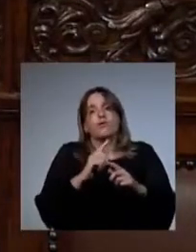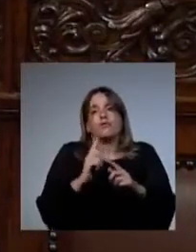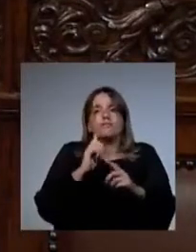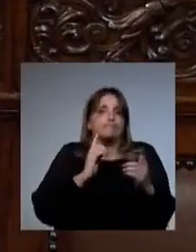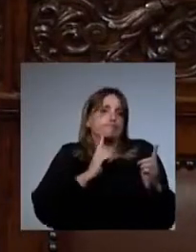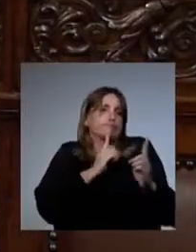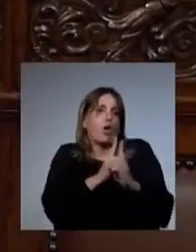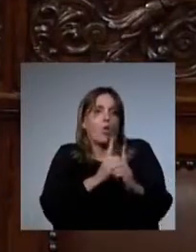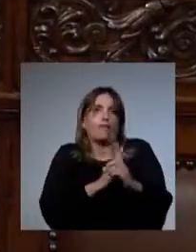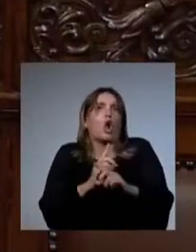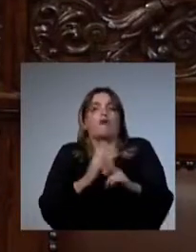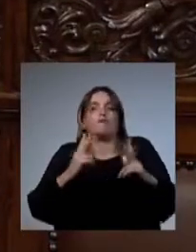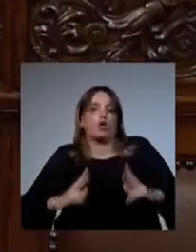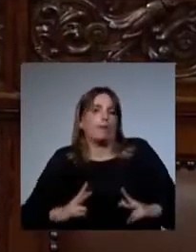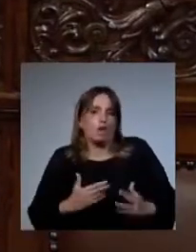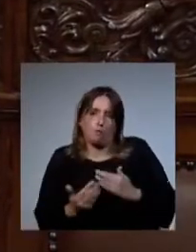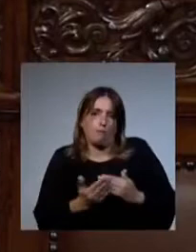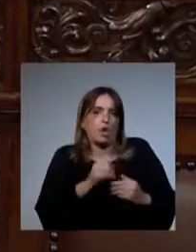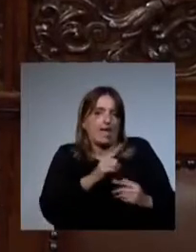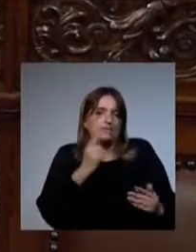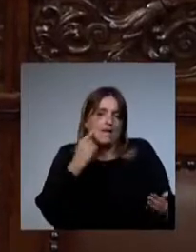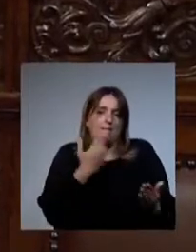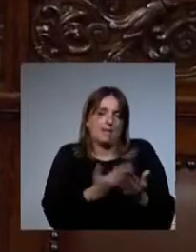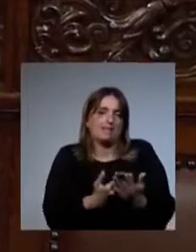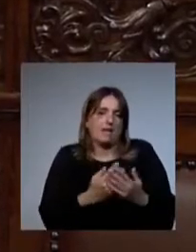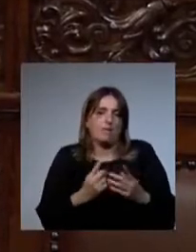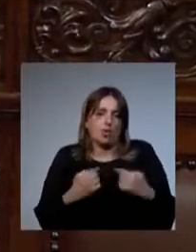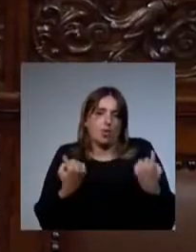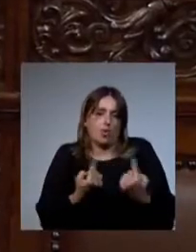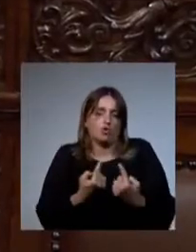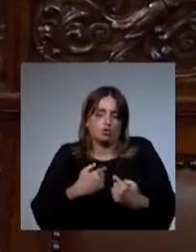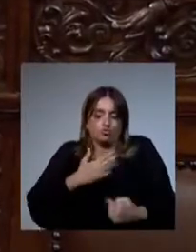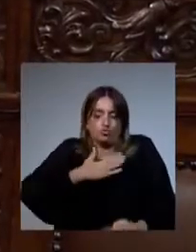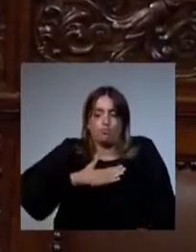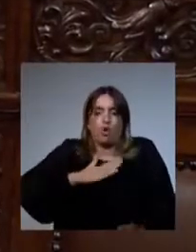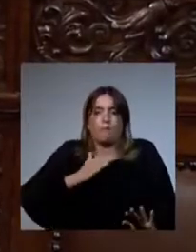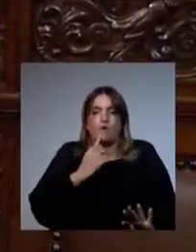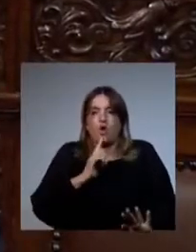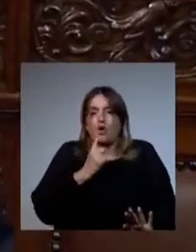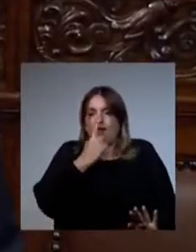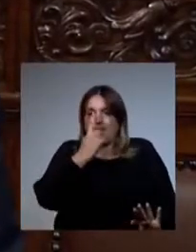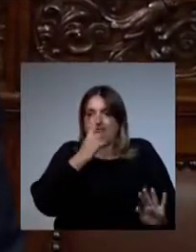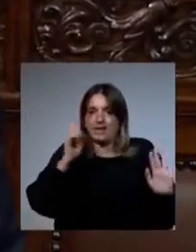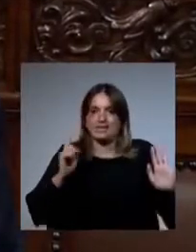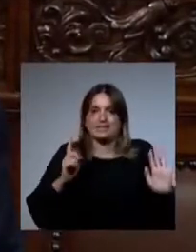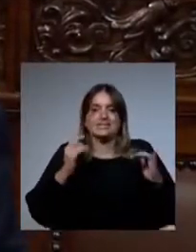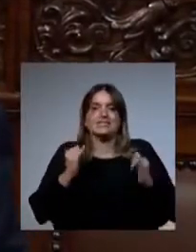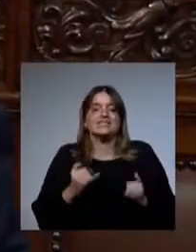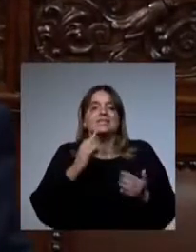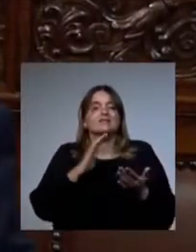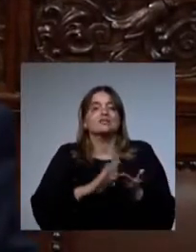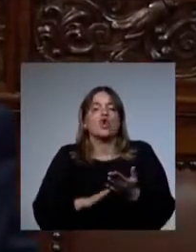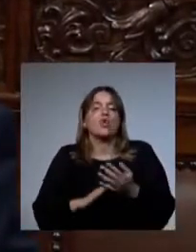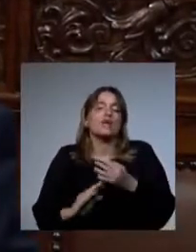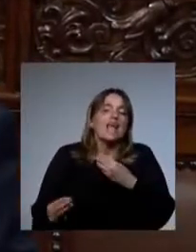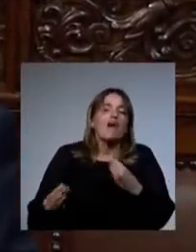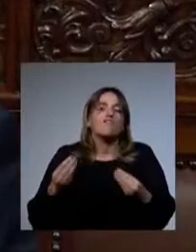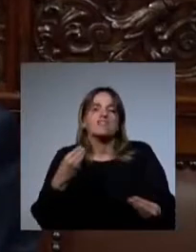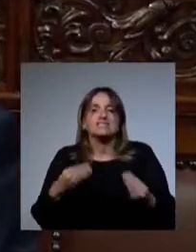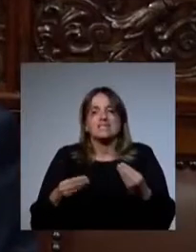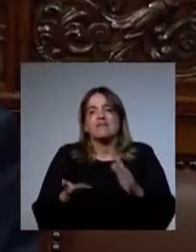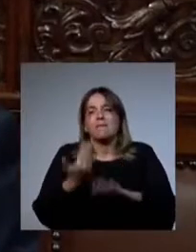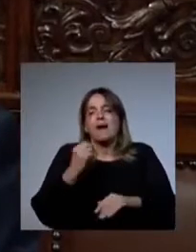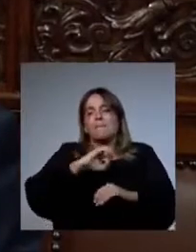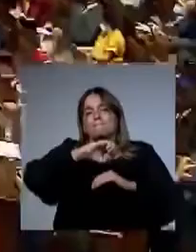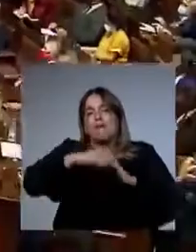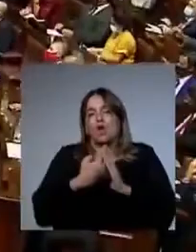fueran, allí estaba planteado el interés nacional, entre otras cosas, en lo que hace a la flexibilización.